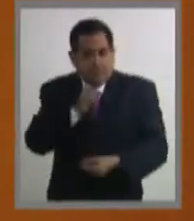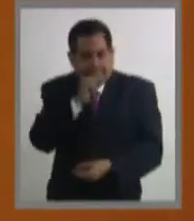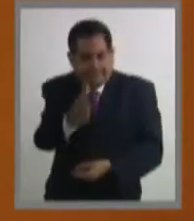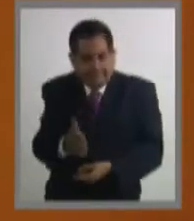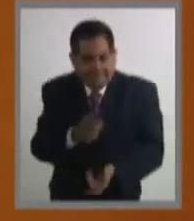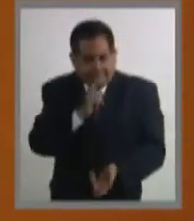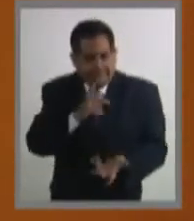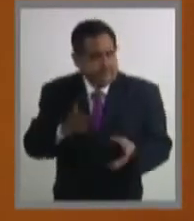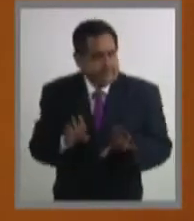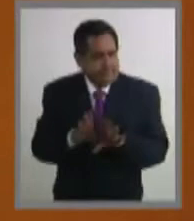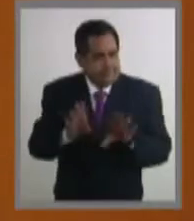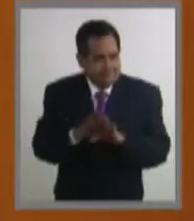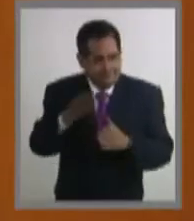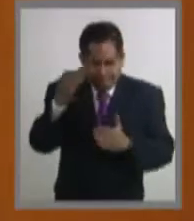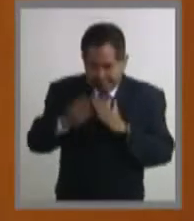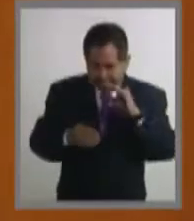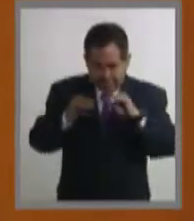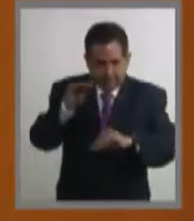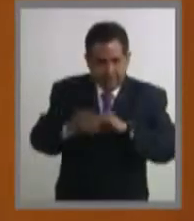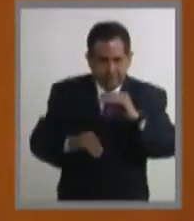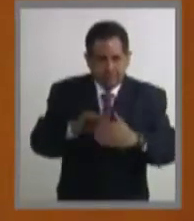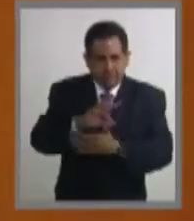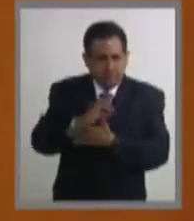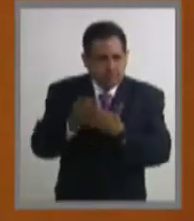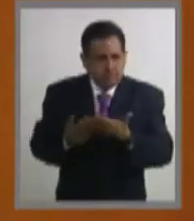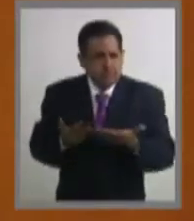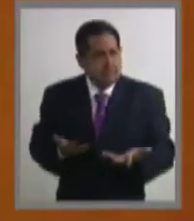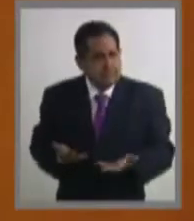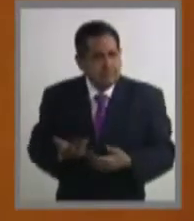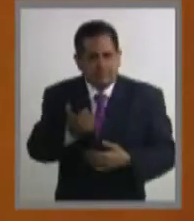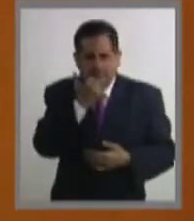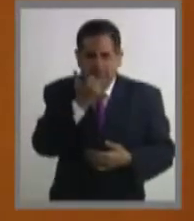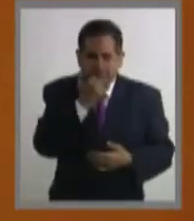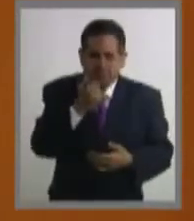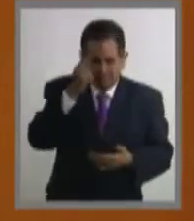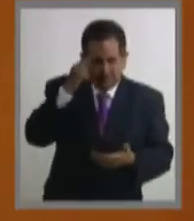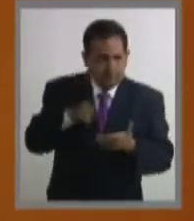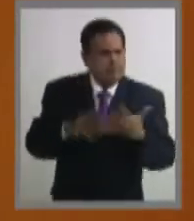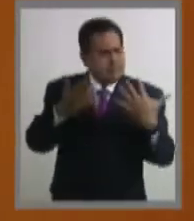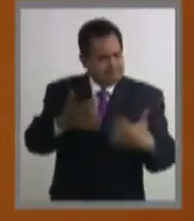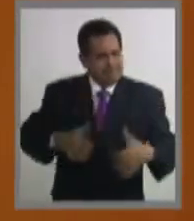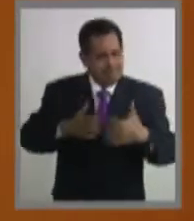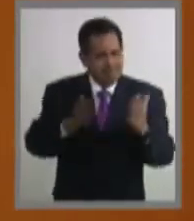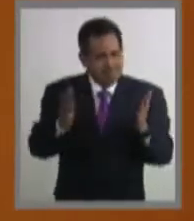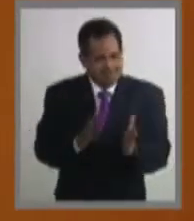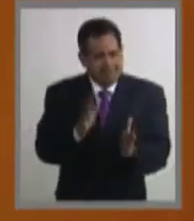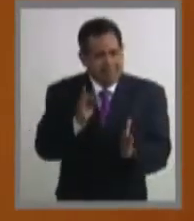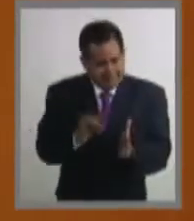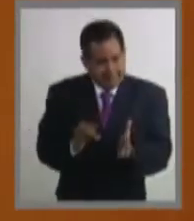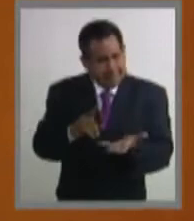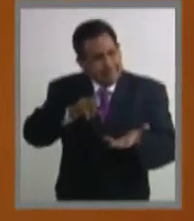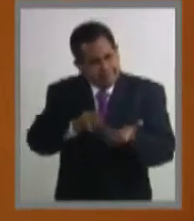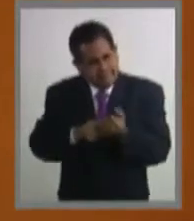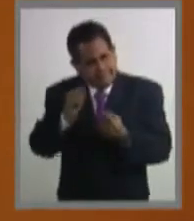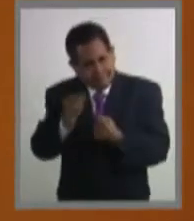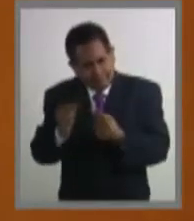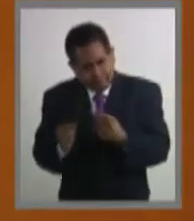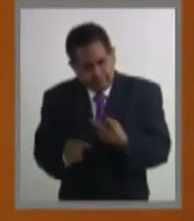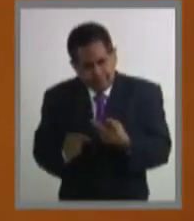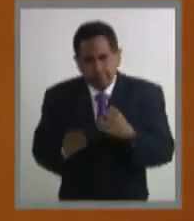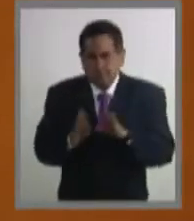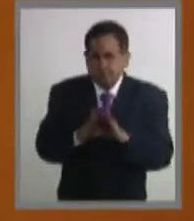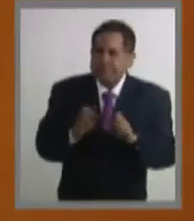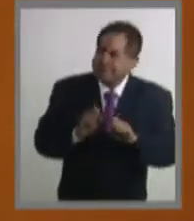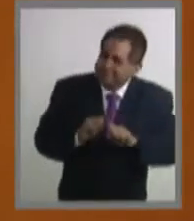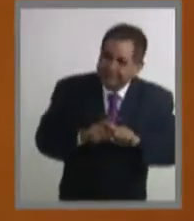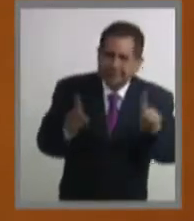parte, como sus gastos, de tal manera que considerarlos como una microempresa ocupa también un acompañamiento